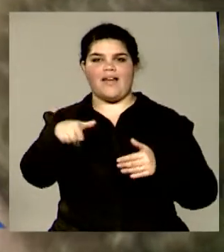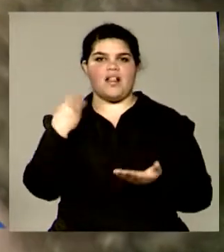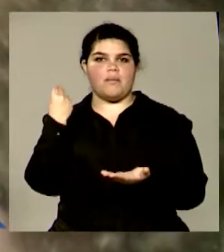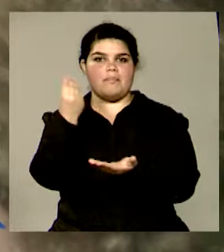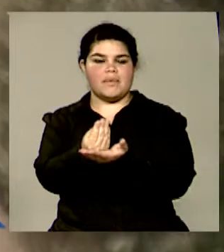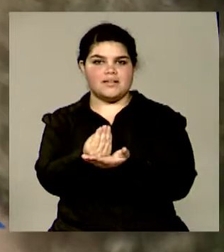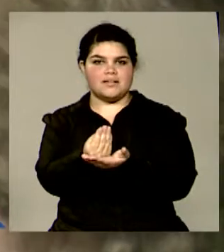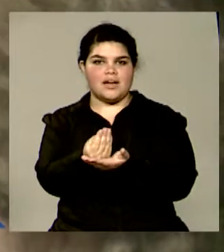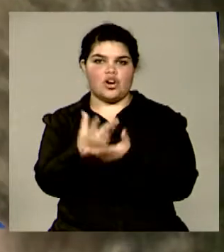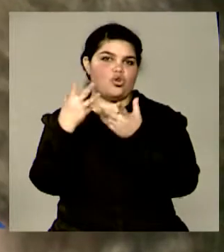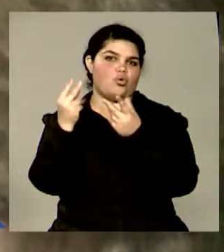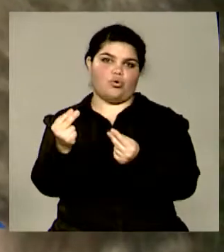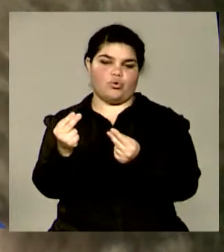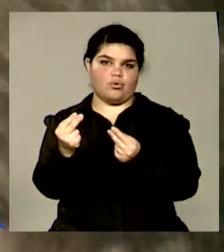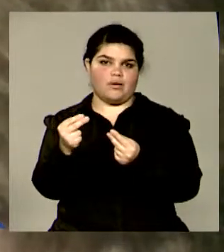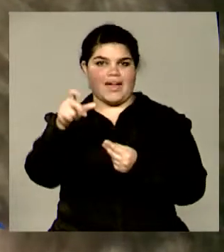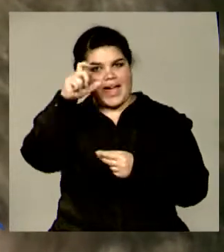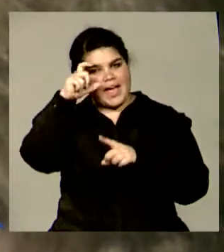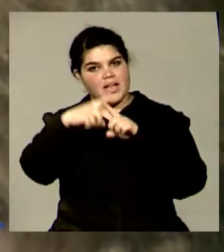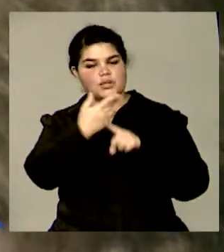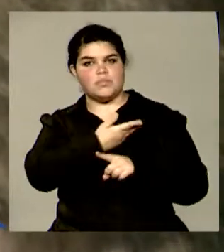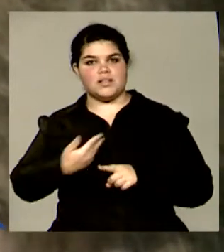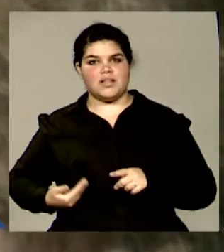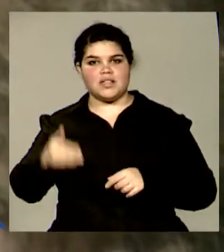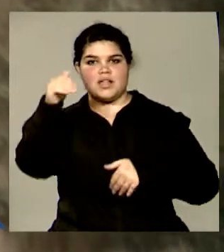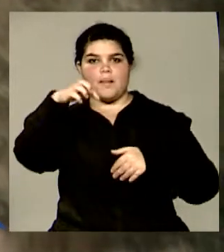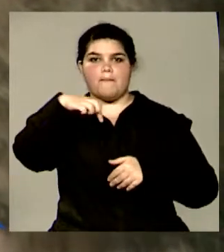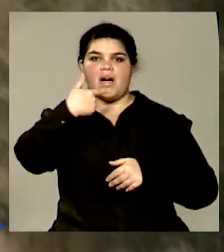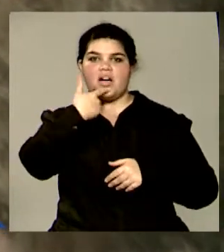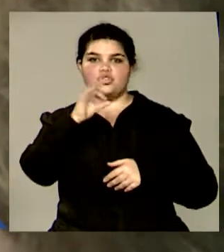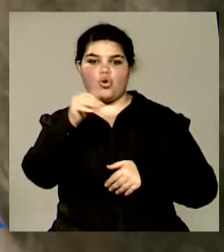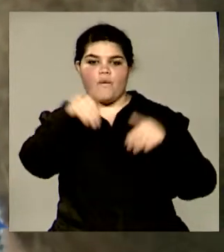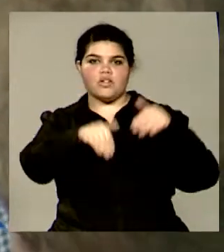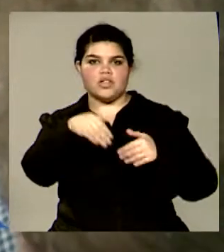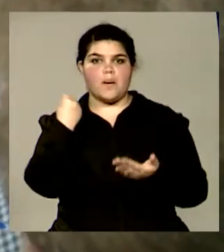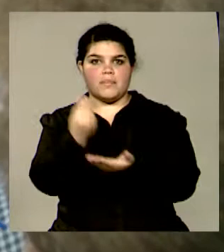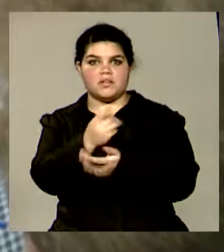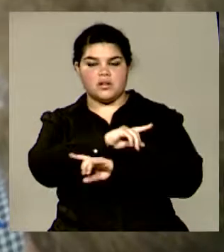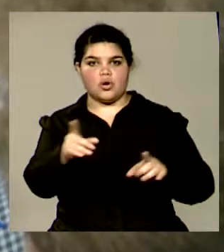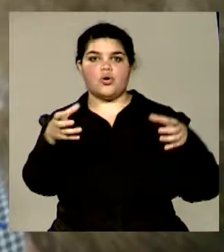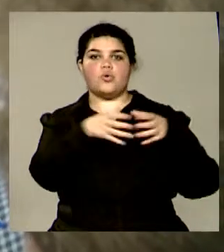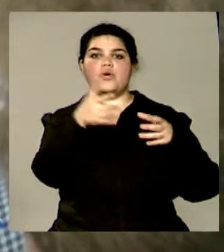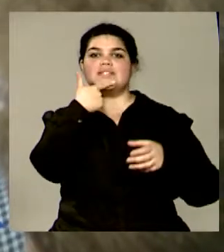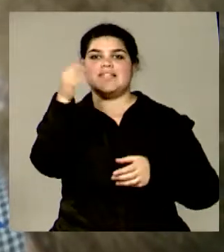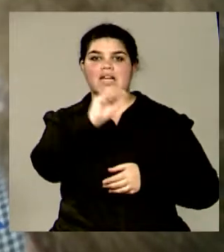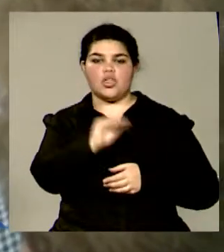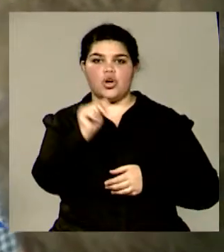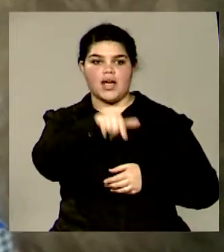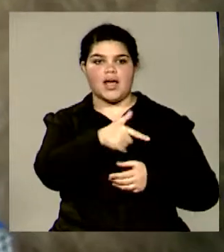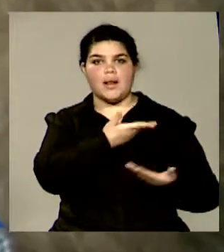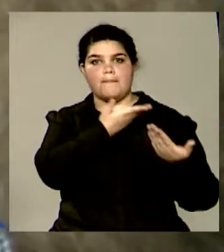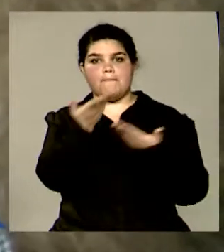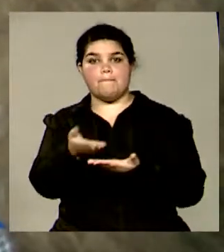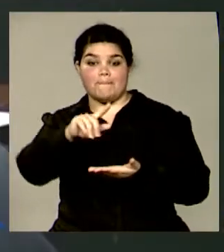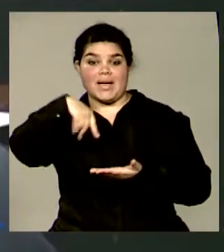presentara el expresidente a las PASO. El bloque de senadores que conduce Miguel Ángel Pichetto presentará